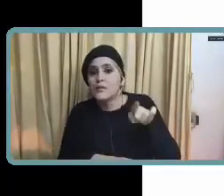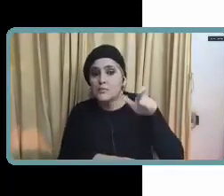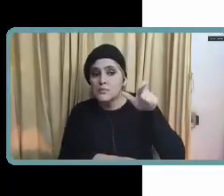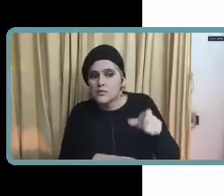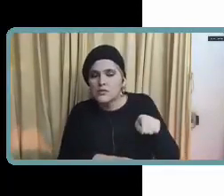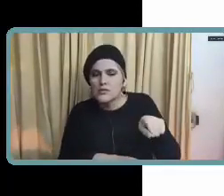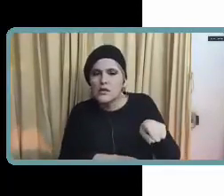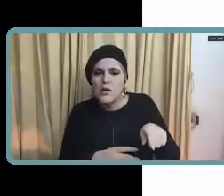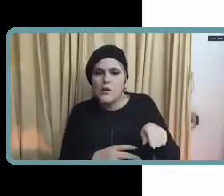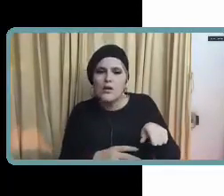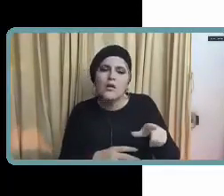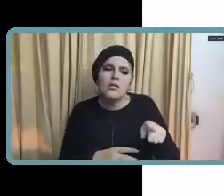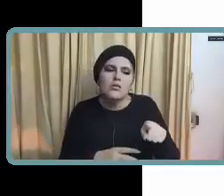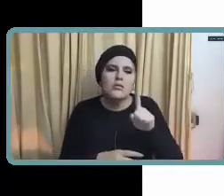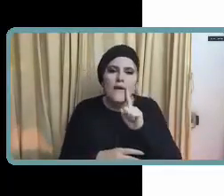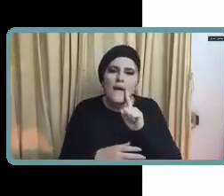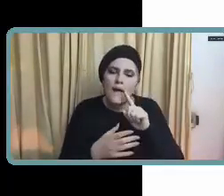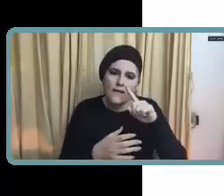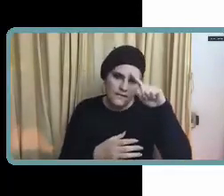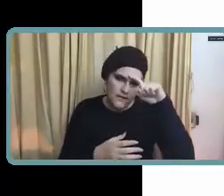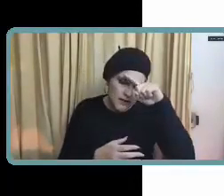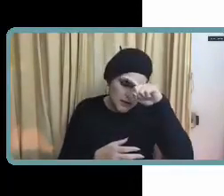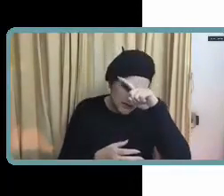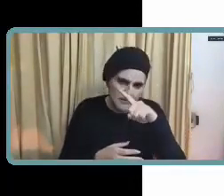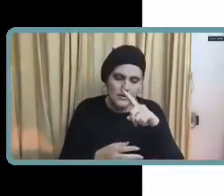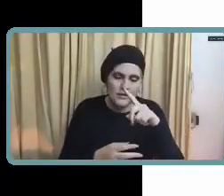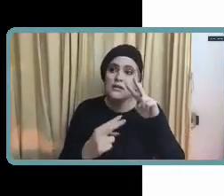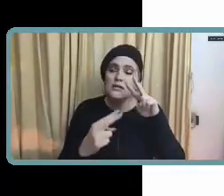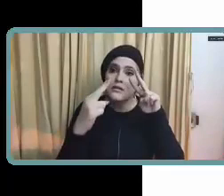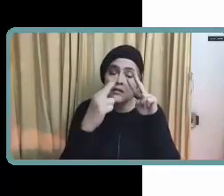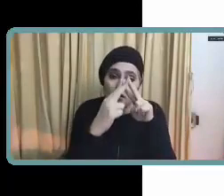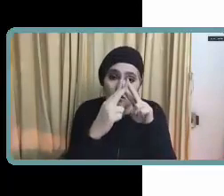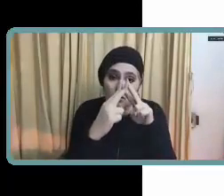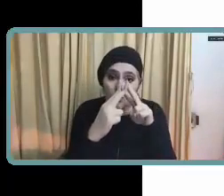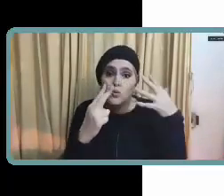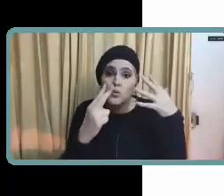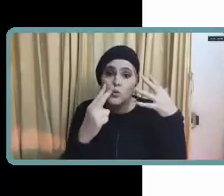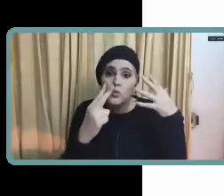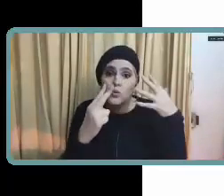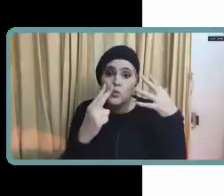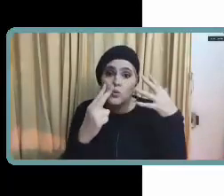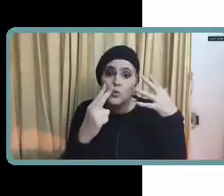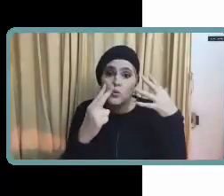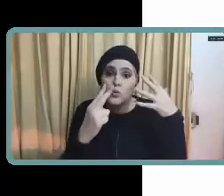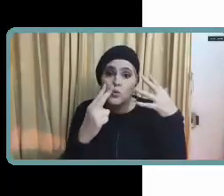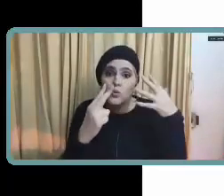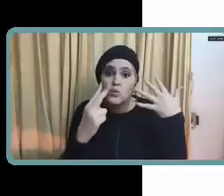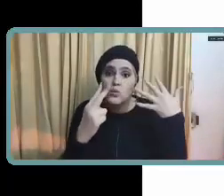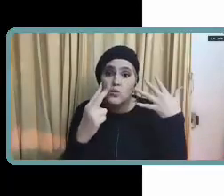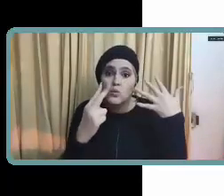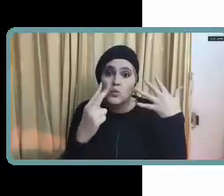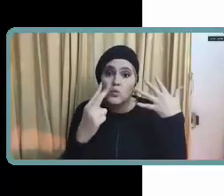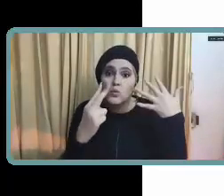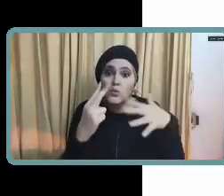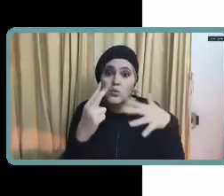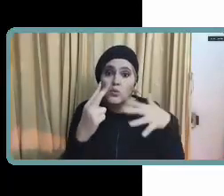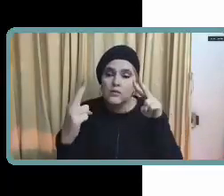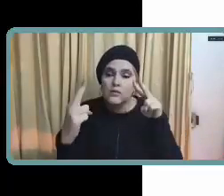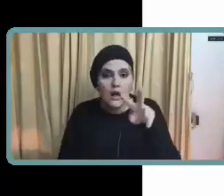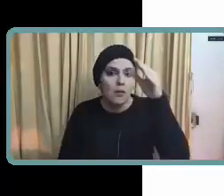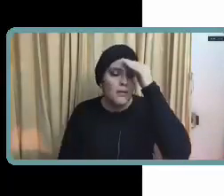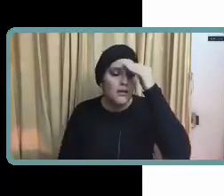tan importante como el contacto visual que me lleva a la atención conjunta a través de una estimulación